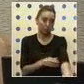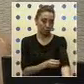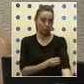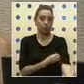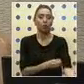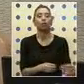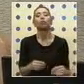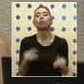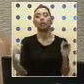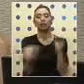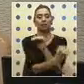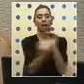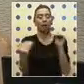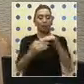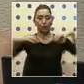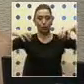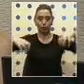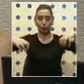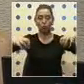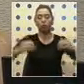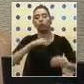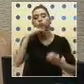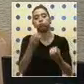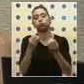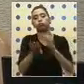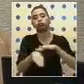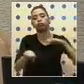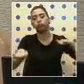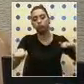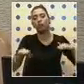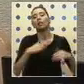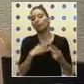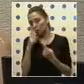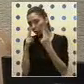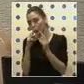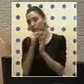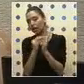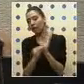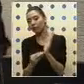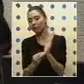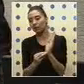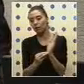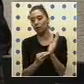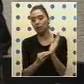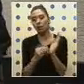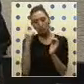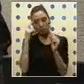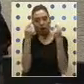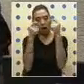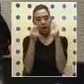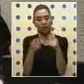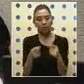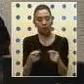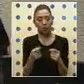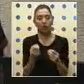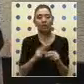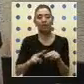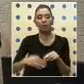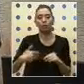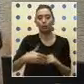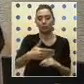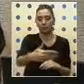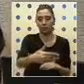todo que unen estas dos comunas, es de mi interés conocer los antecedentes a objeto de evaluar siguientes acciones.